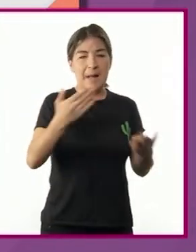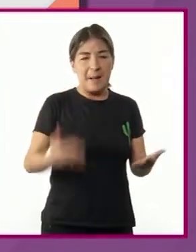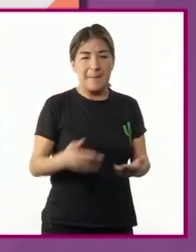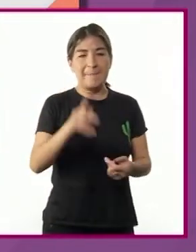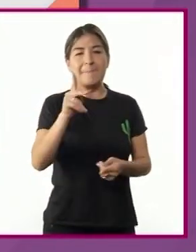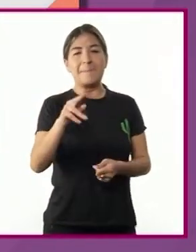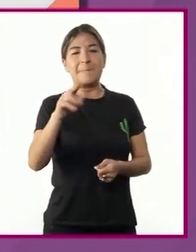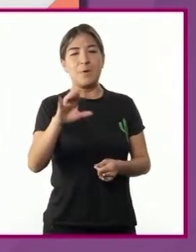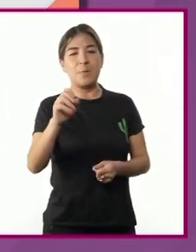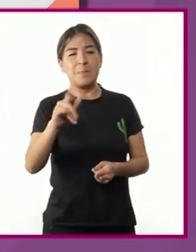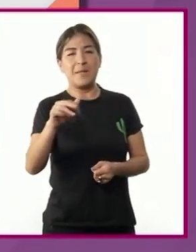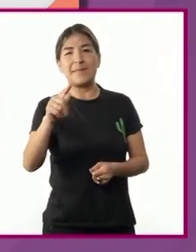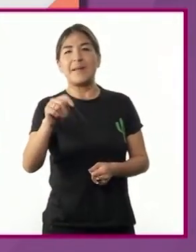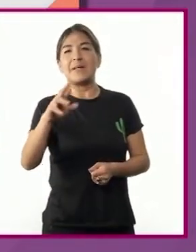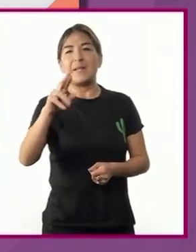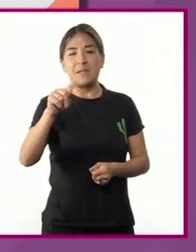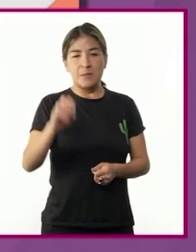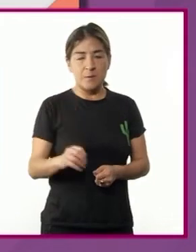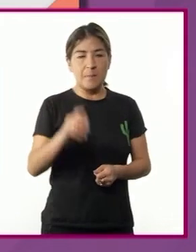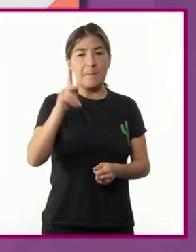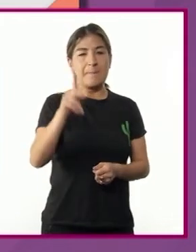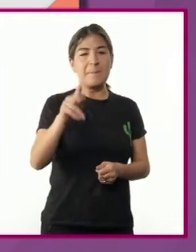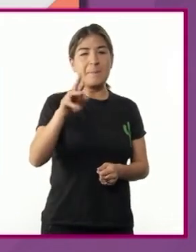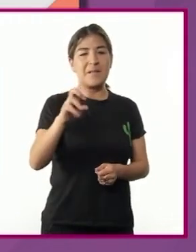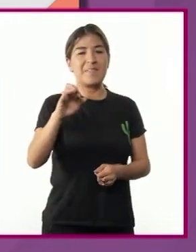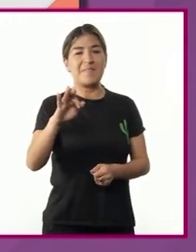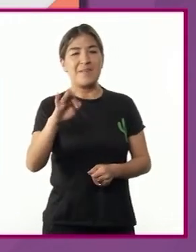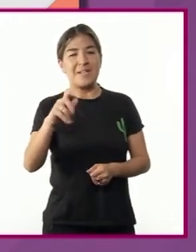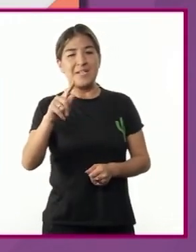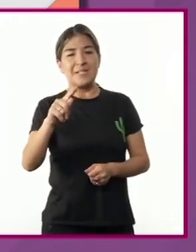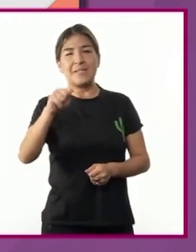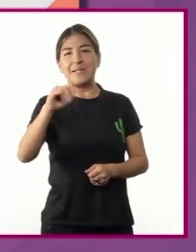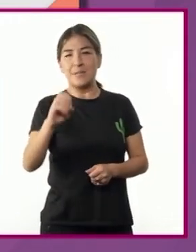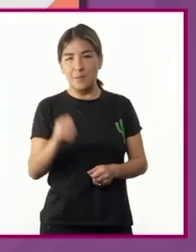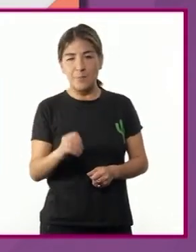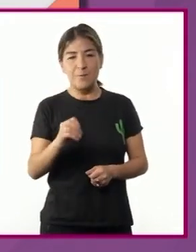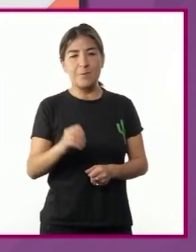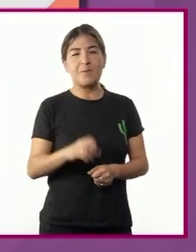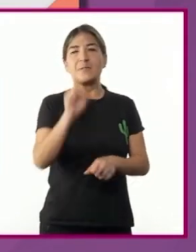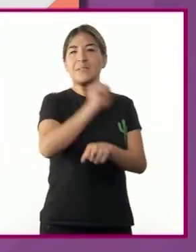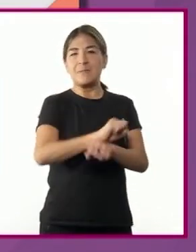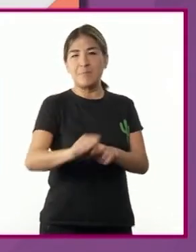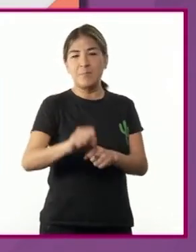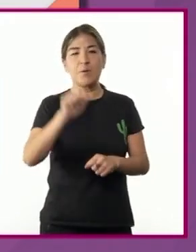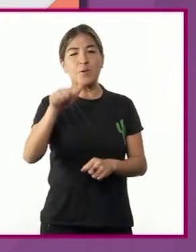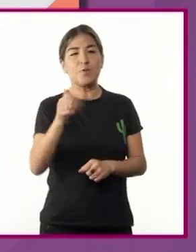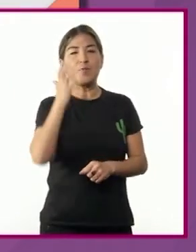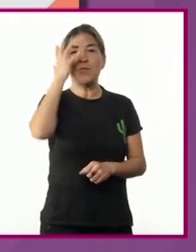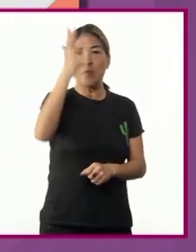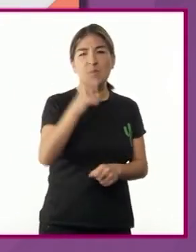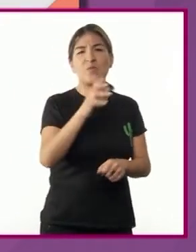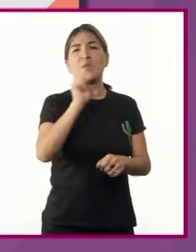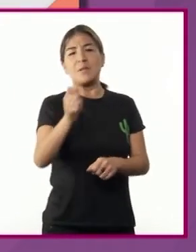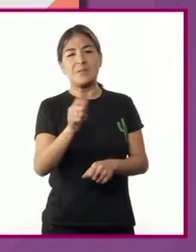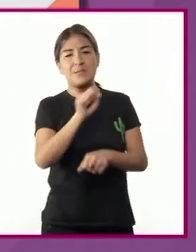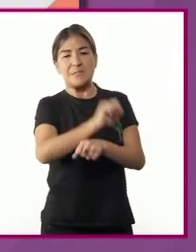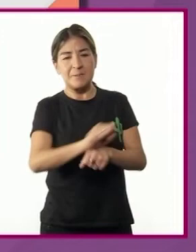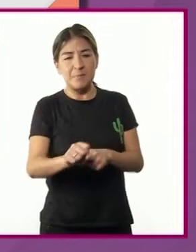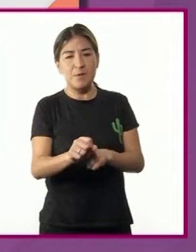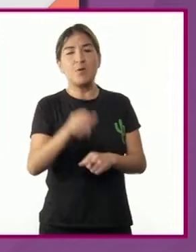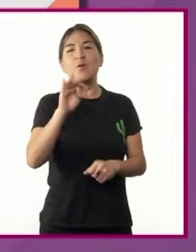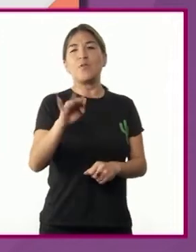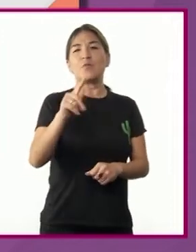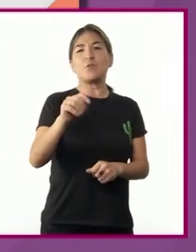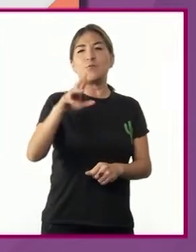imperfecto o copretérito, pretérito perfecto simple o pretérito, futuro simple o futuro